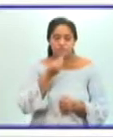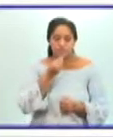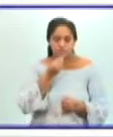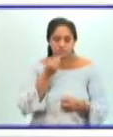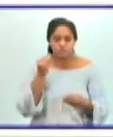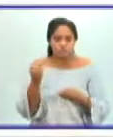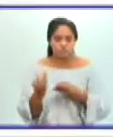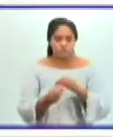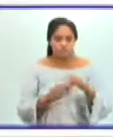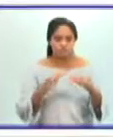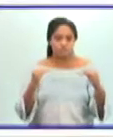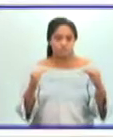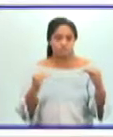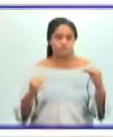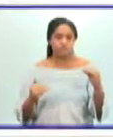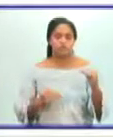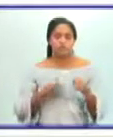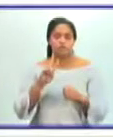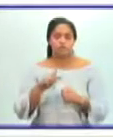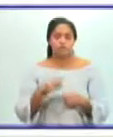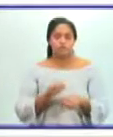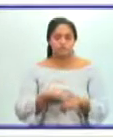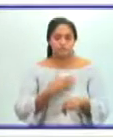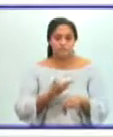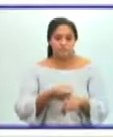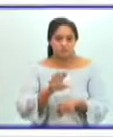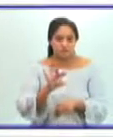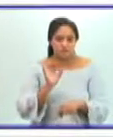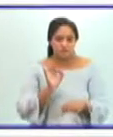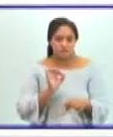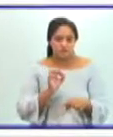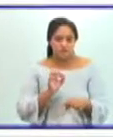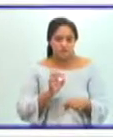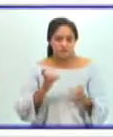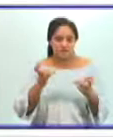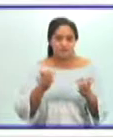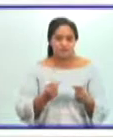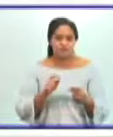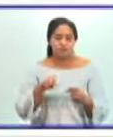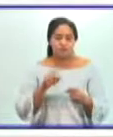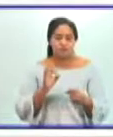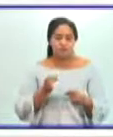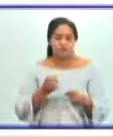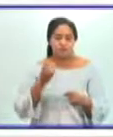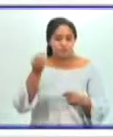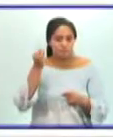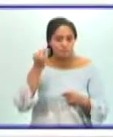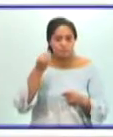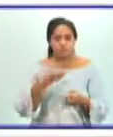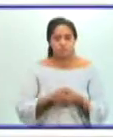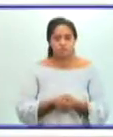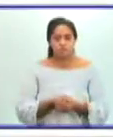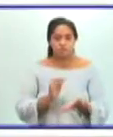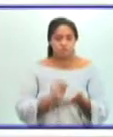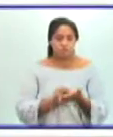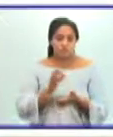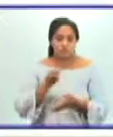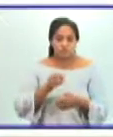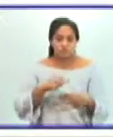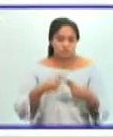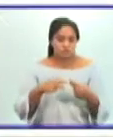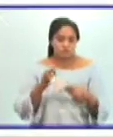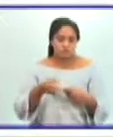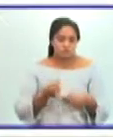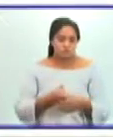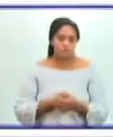valores para luego hallar el valor del segmento desconocido, aplicando lo que siempre has hecho. la propiedad fundamental de